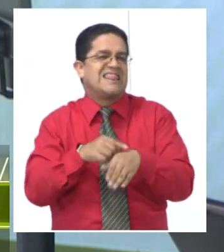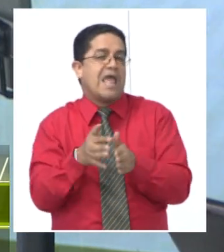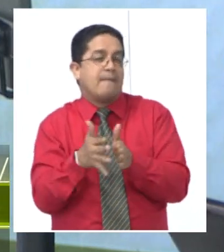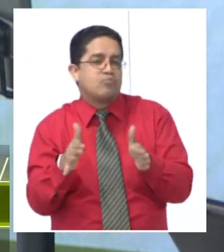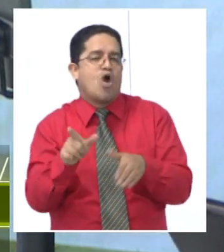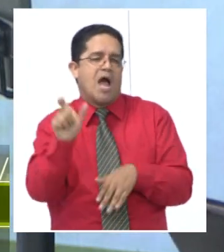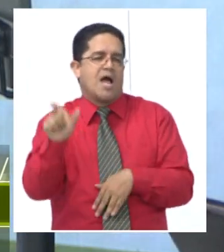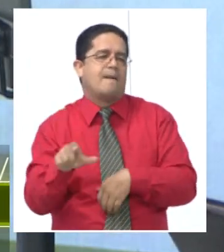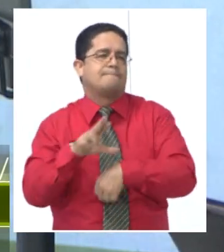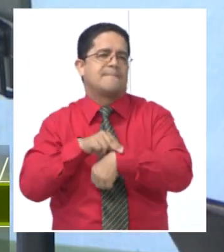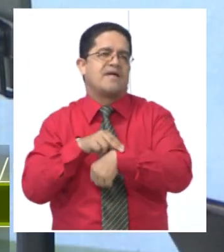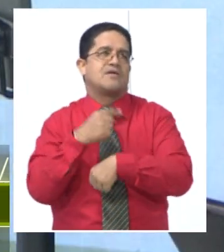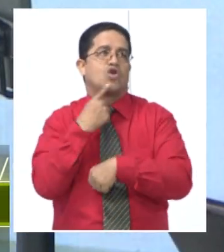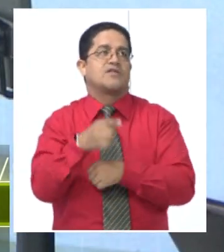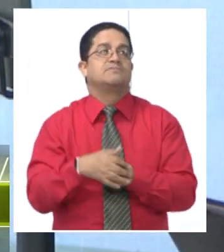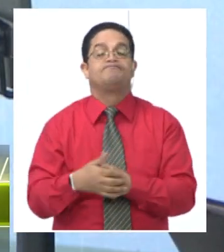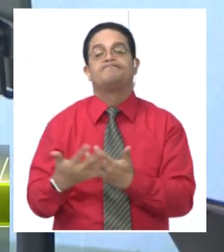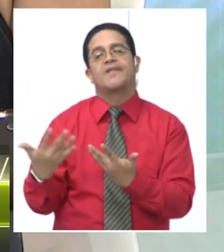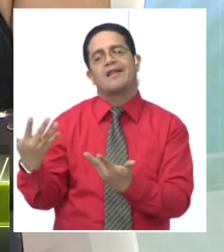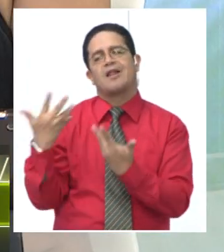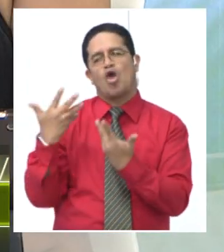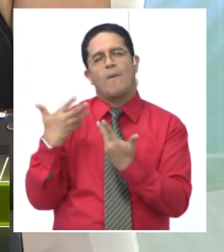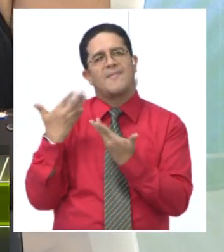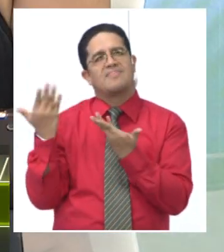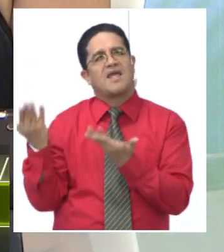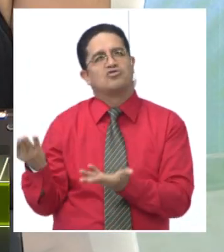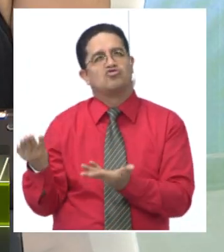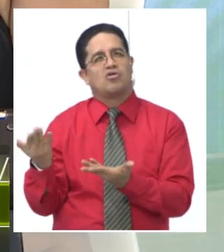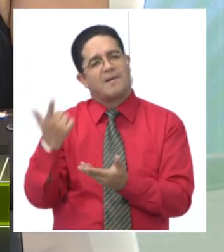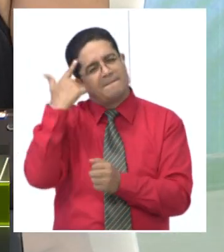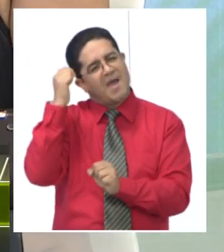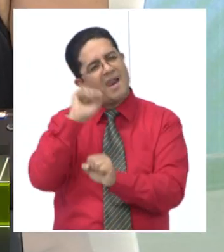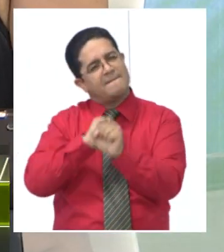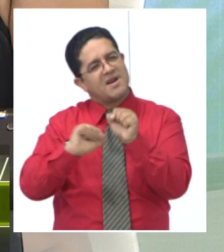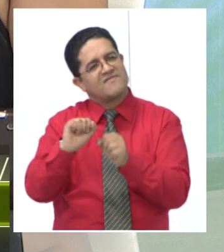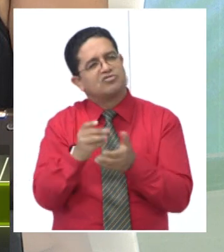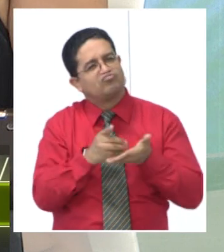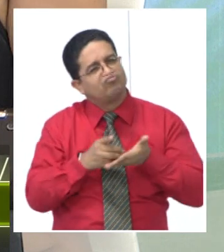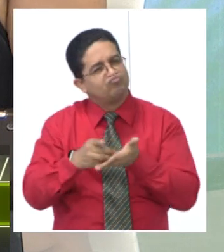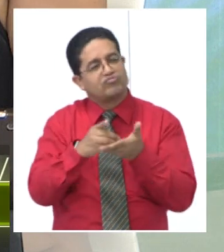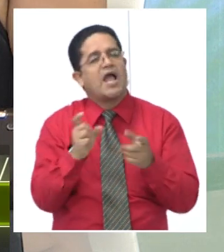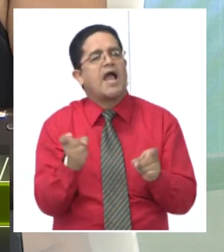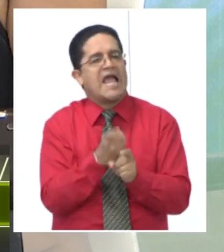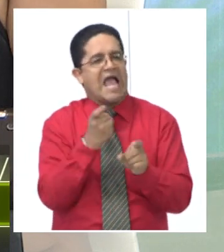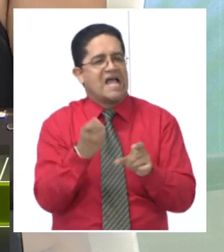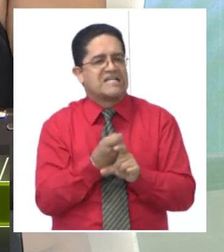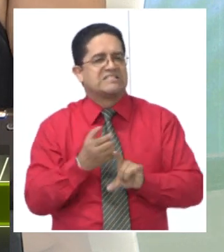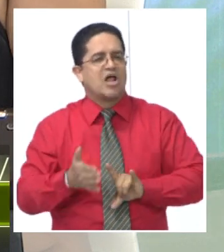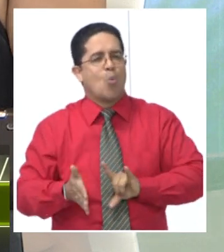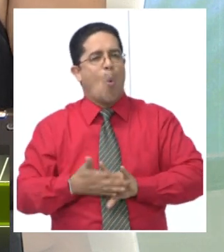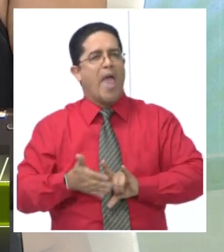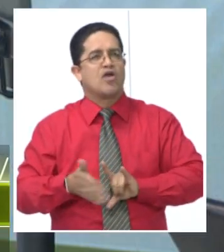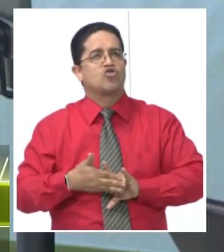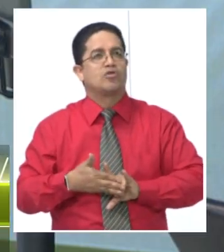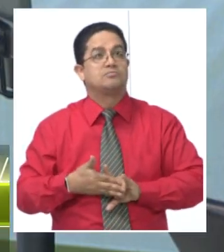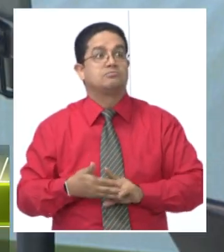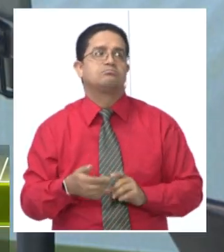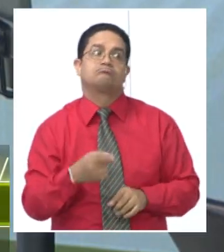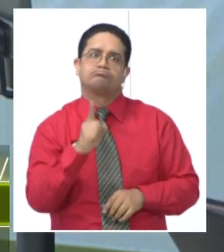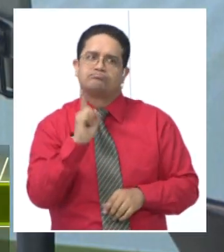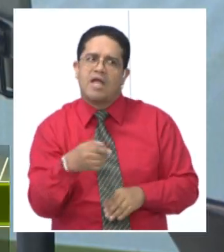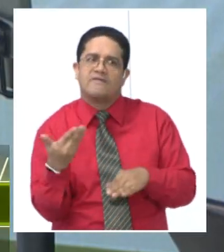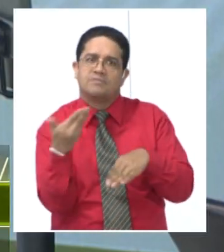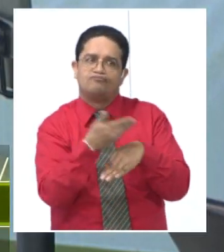especialista. Recomendaciones esenciales para la prevención y diagnóstico oportuno del cáncer de cuello uterino. El acudir al ginecólogo,